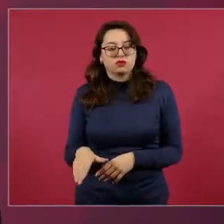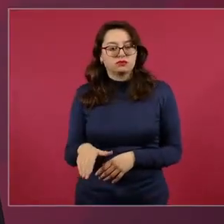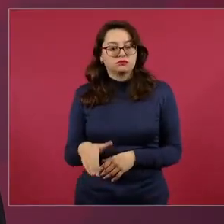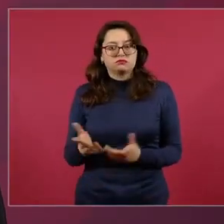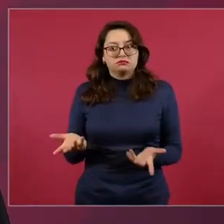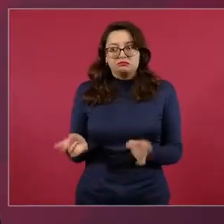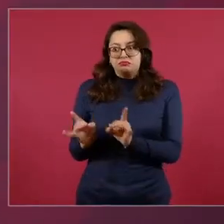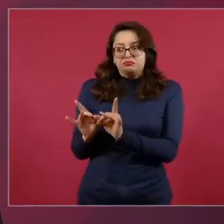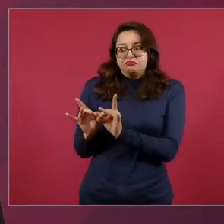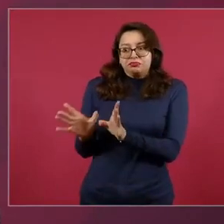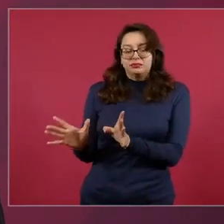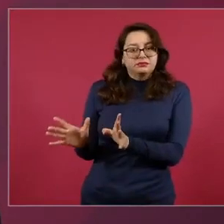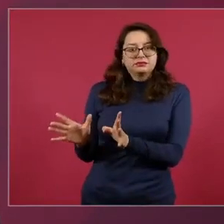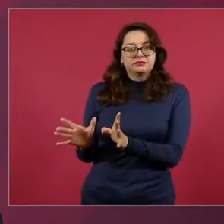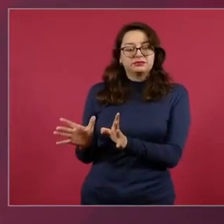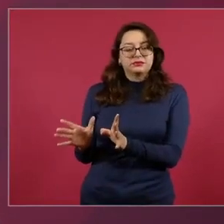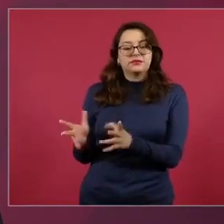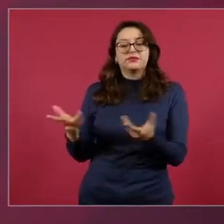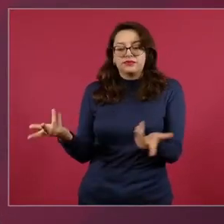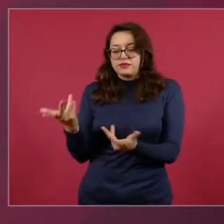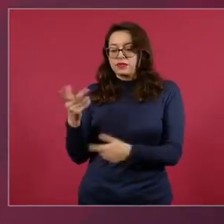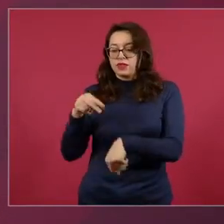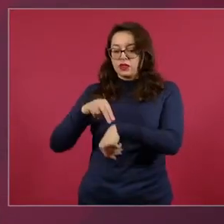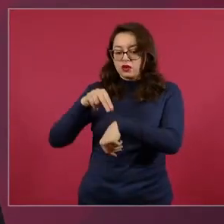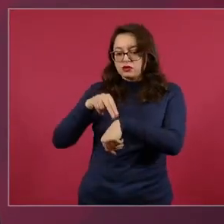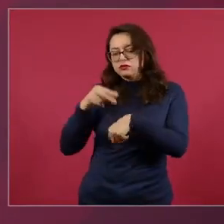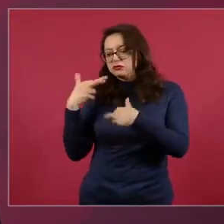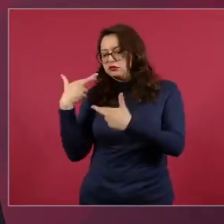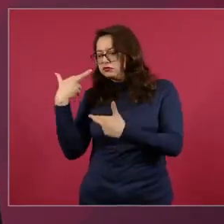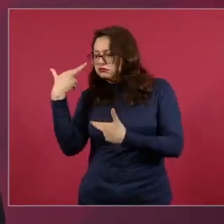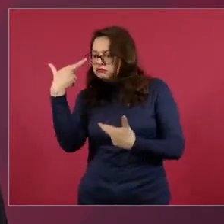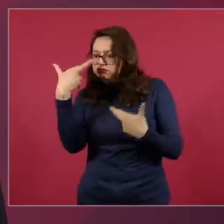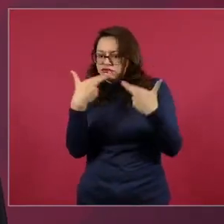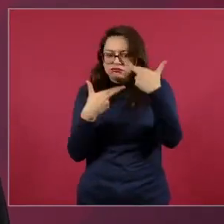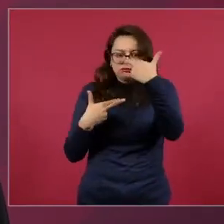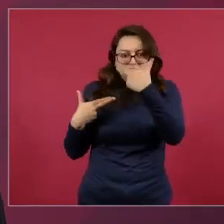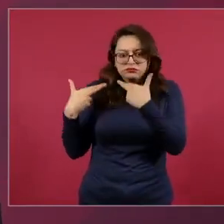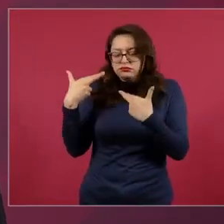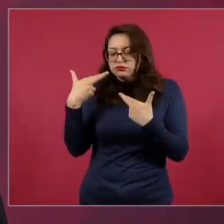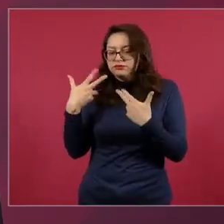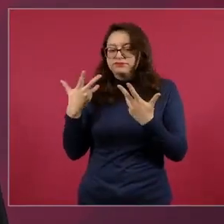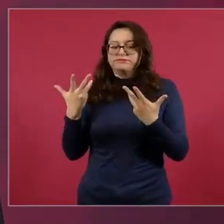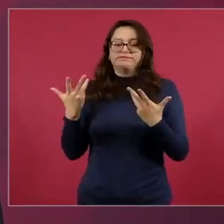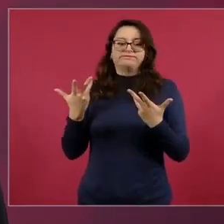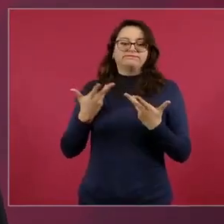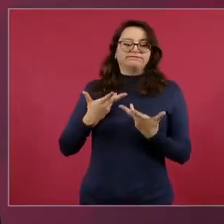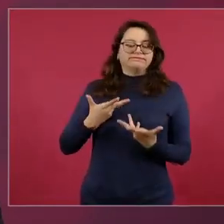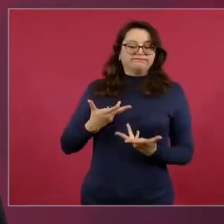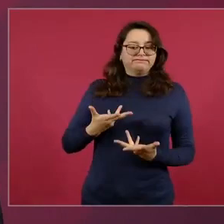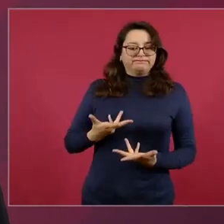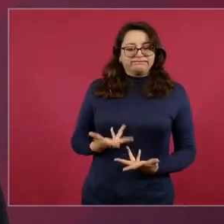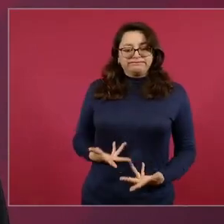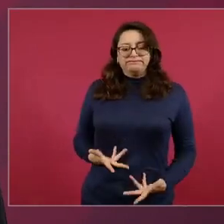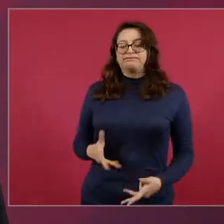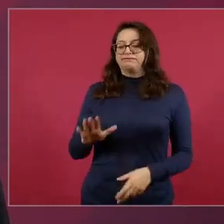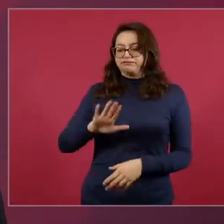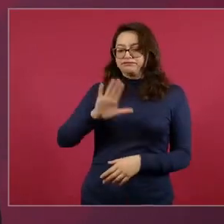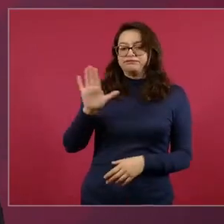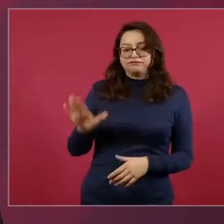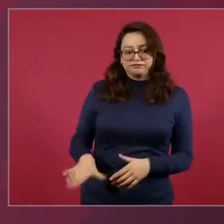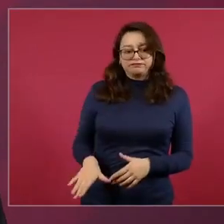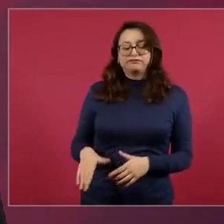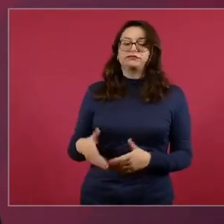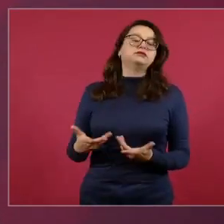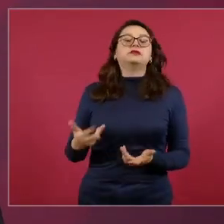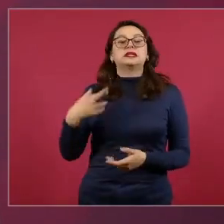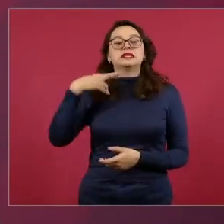de Villa Álvarez. Al ser revisado por uno de los médicos de urgencias y percatarse que no presentaba signos vitales, se